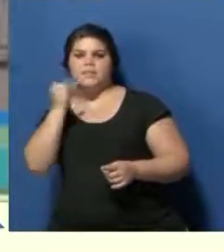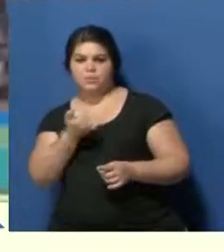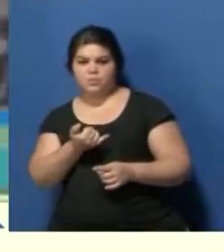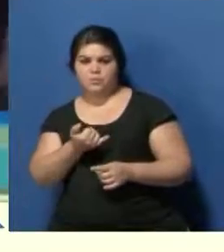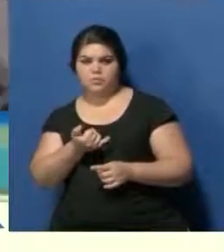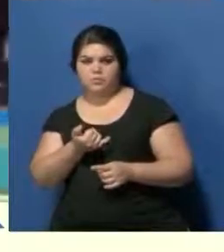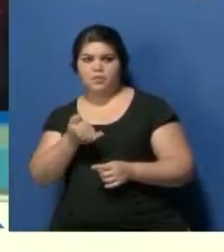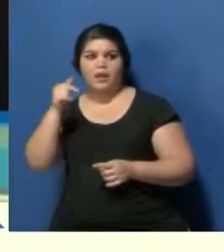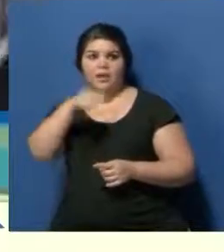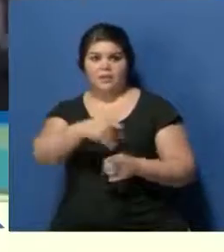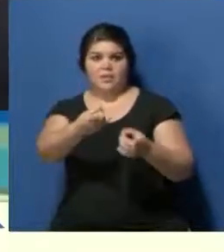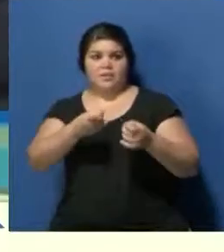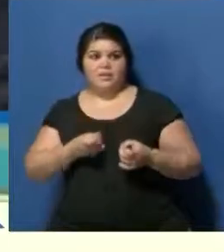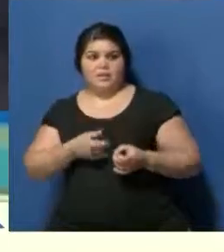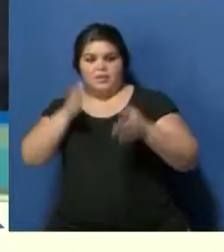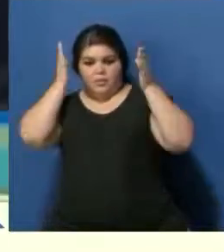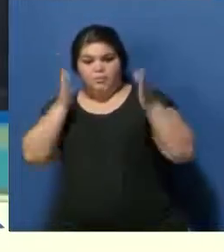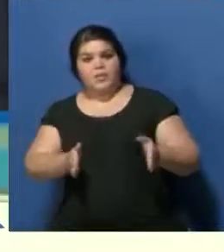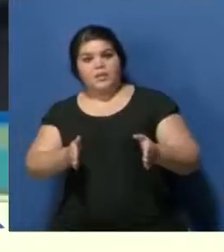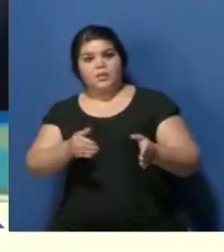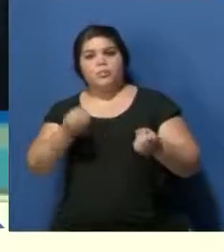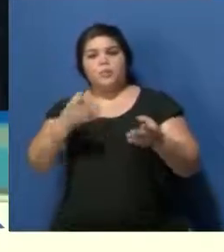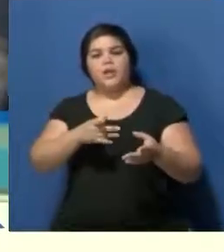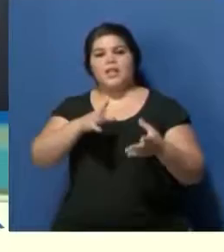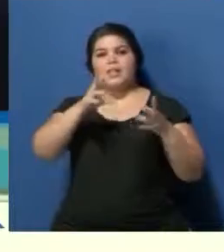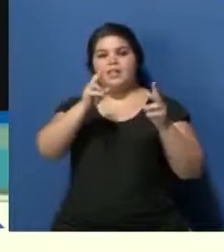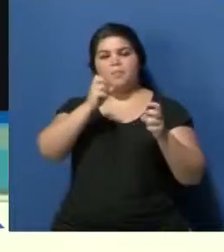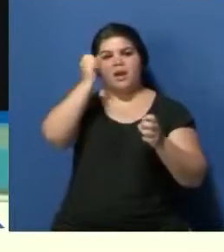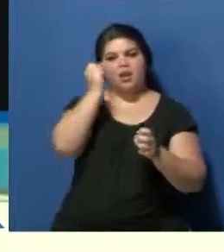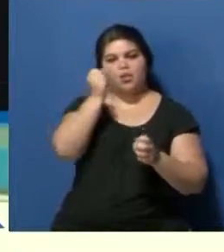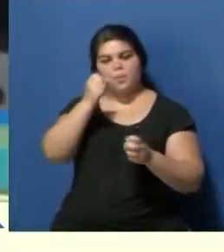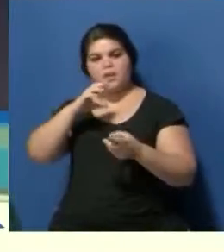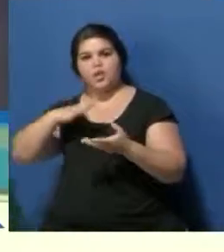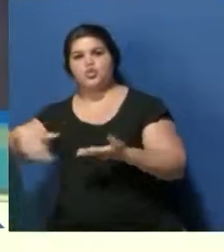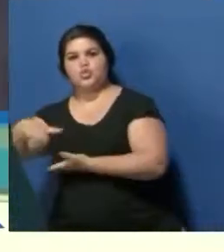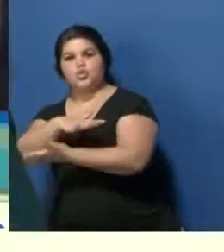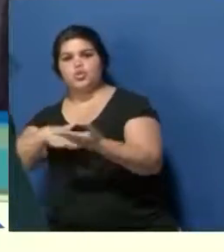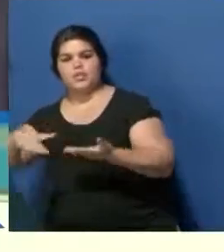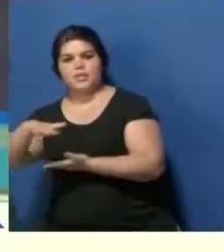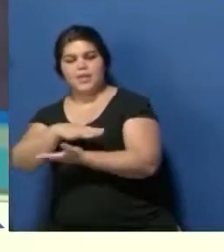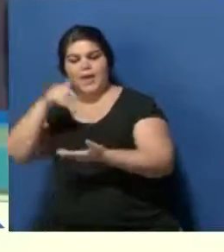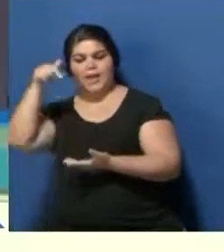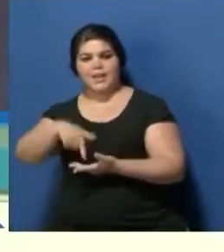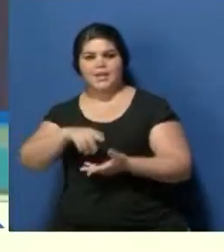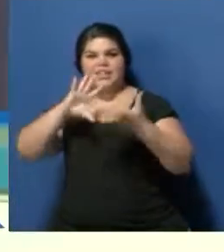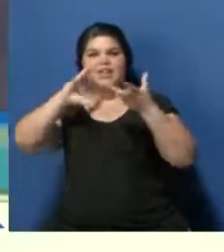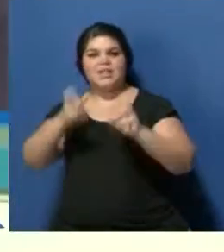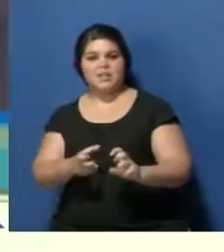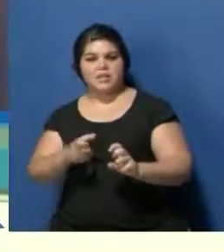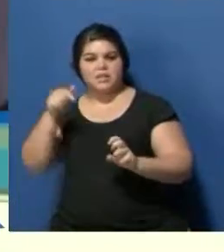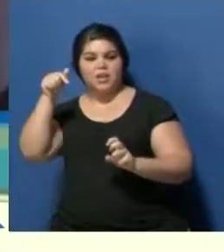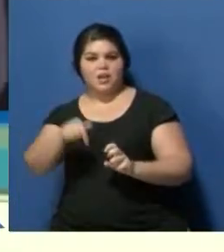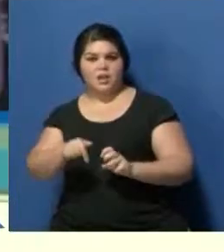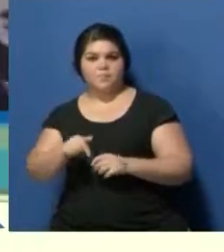tanto debieran tomar nota, porque entre lo económico y lo social y esta, digamos, posibilidad de crisis de legitimación podemos